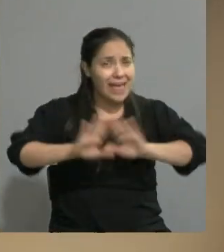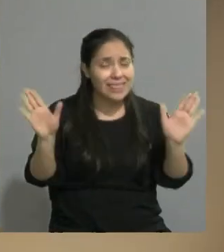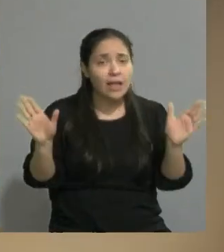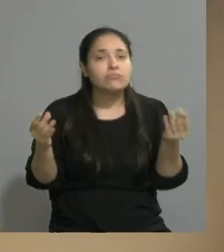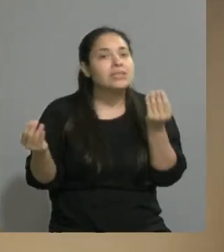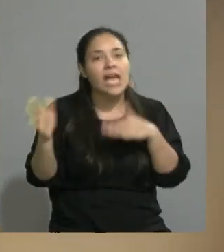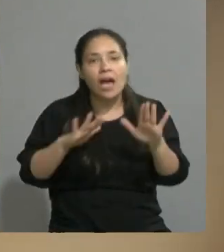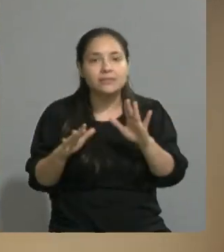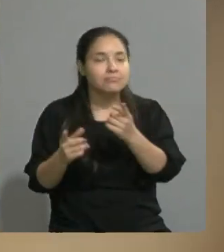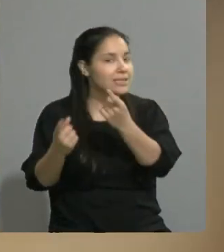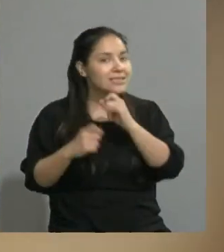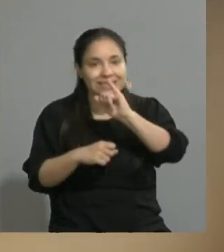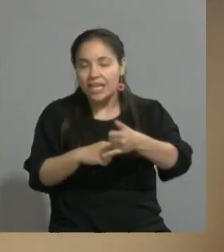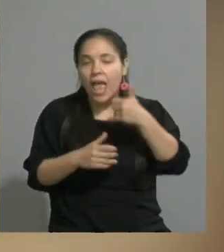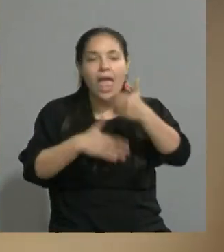que evolucionar